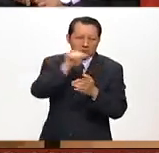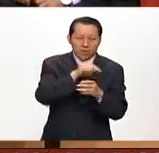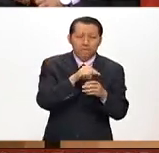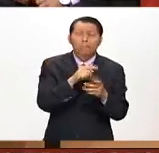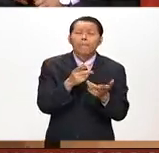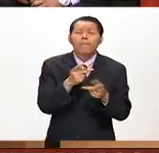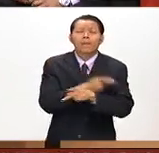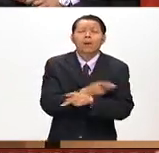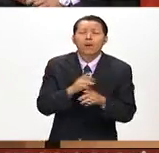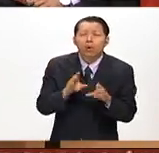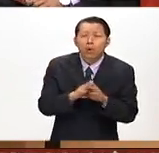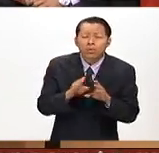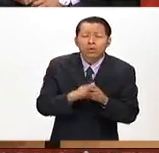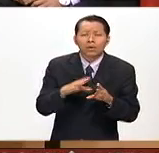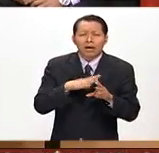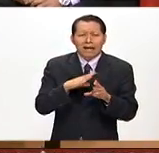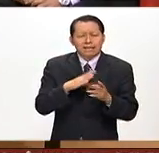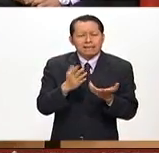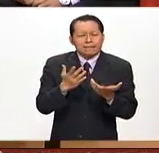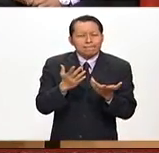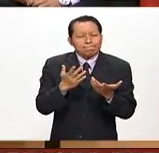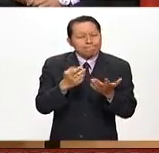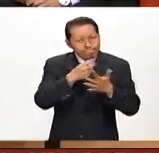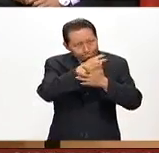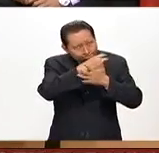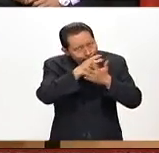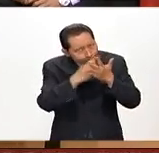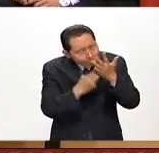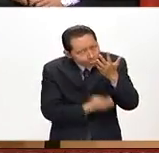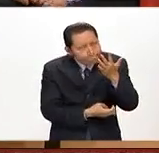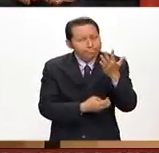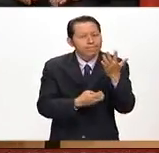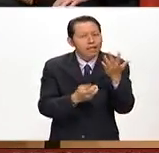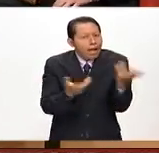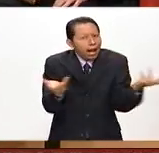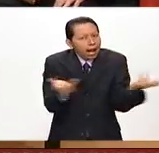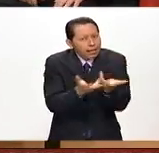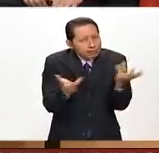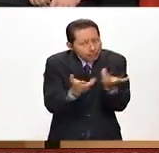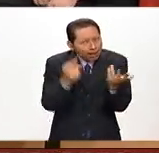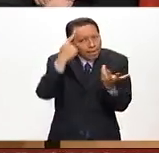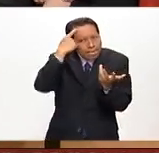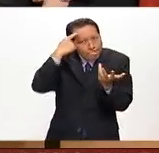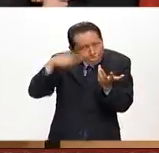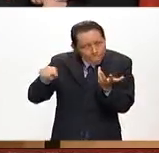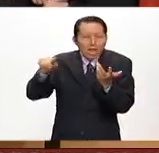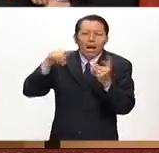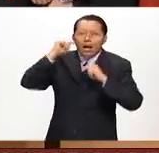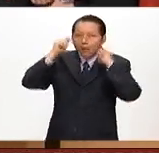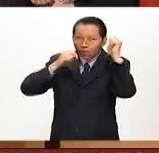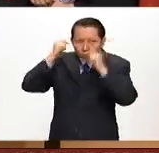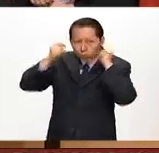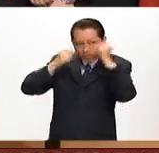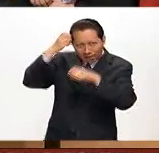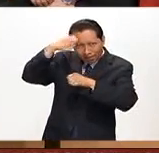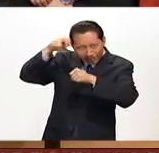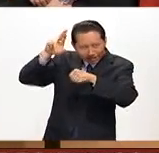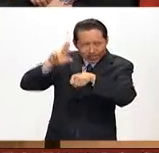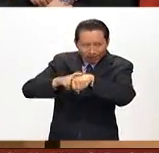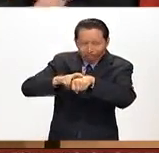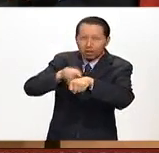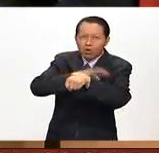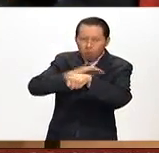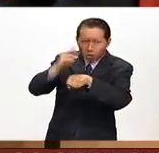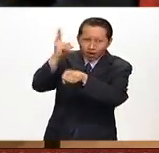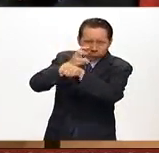los puntos finos para poder atraer turistas extranjeros sobre todo y también reactivar el